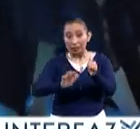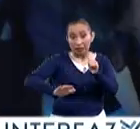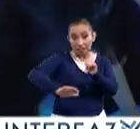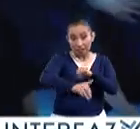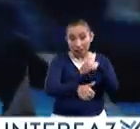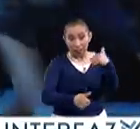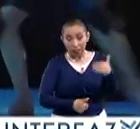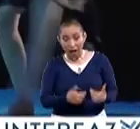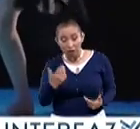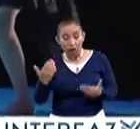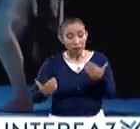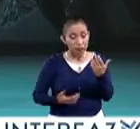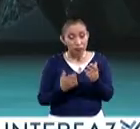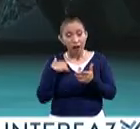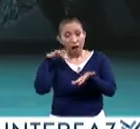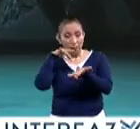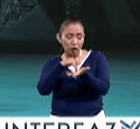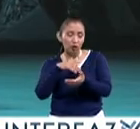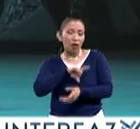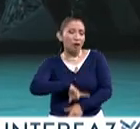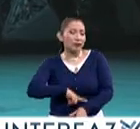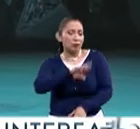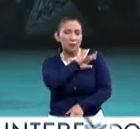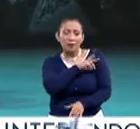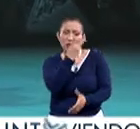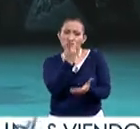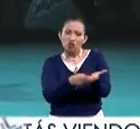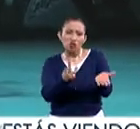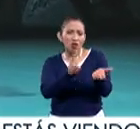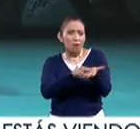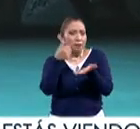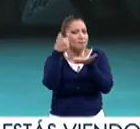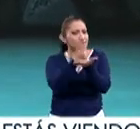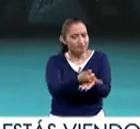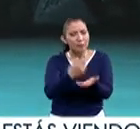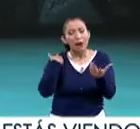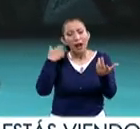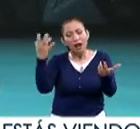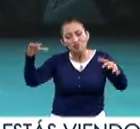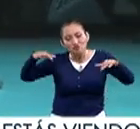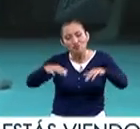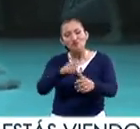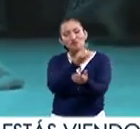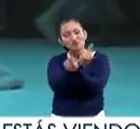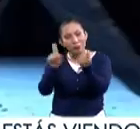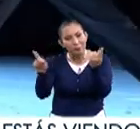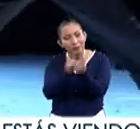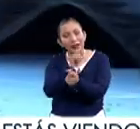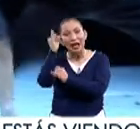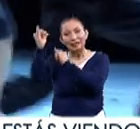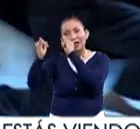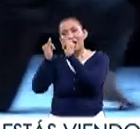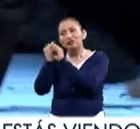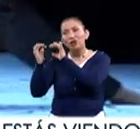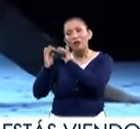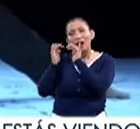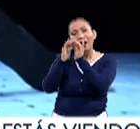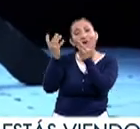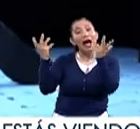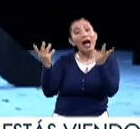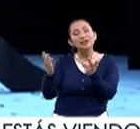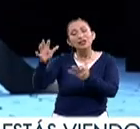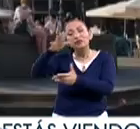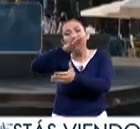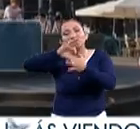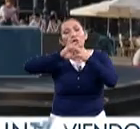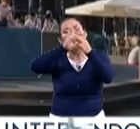escénicas requieren del apoyo gubernamental y privado para crear espacios de convivencia local e internacional que generen